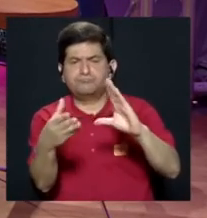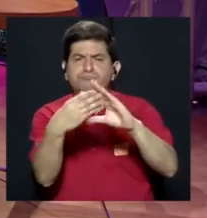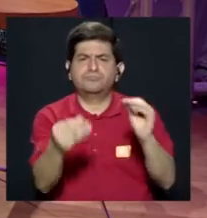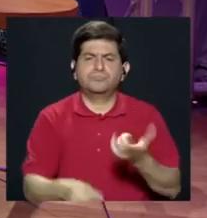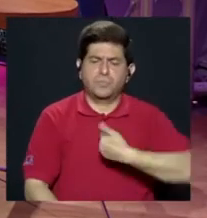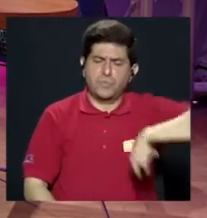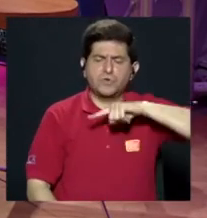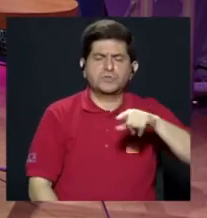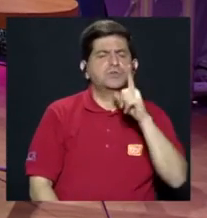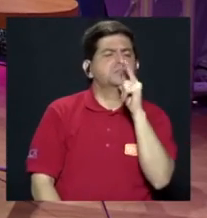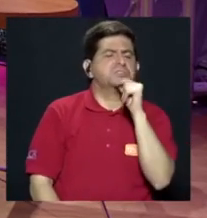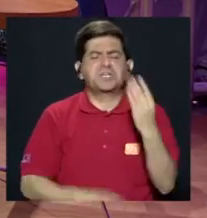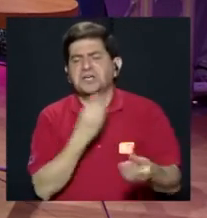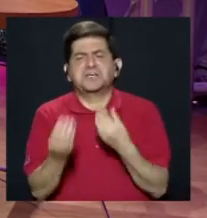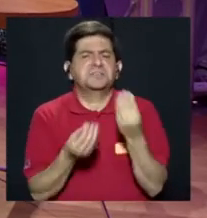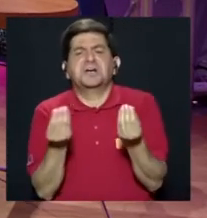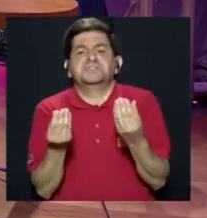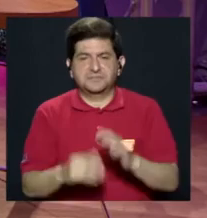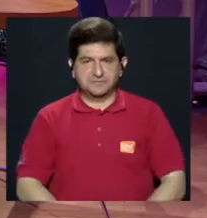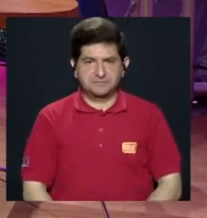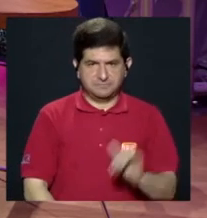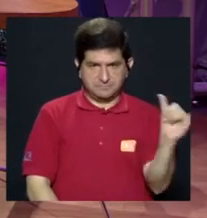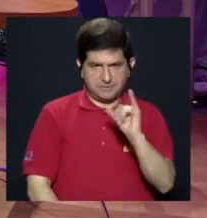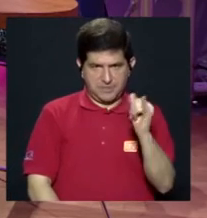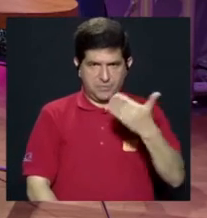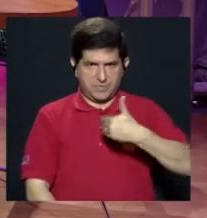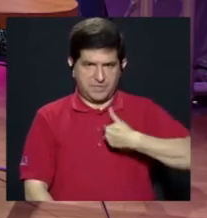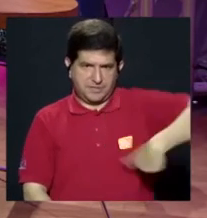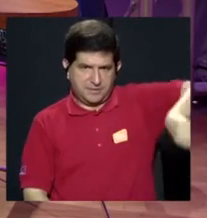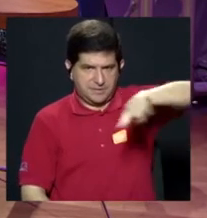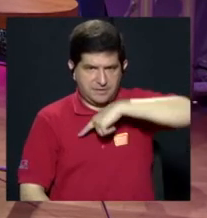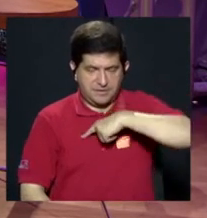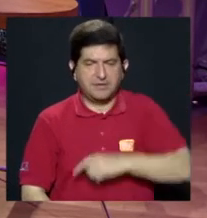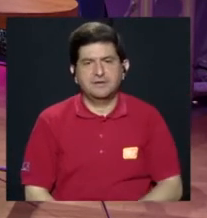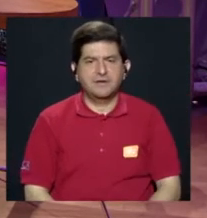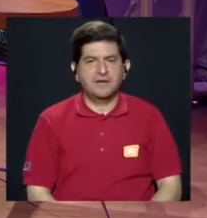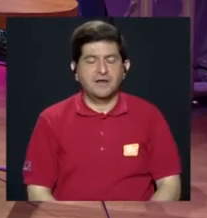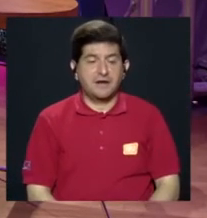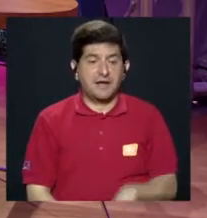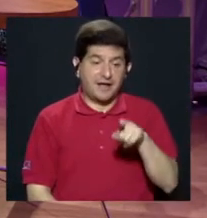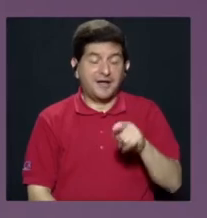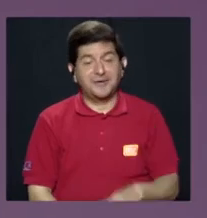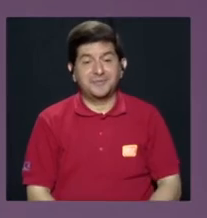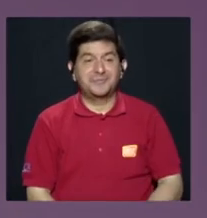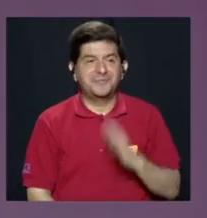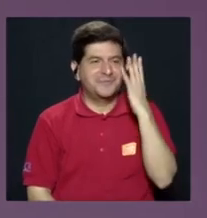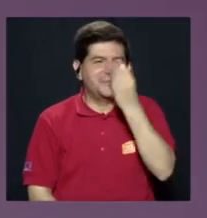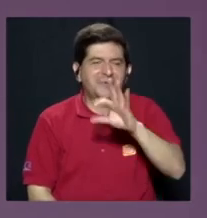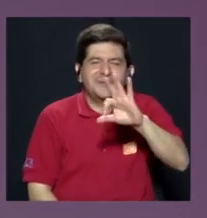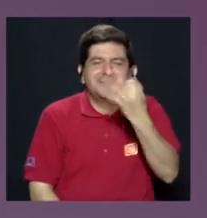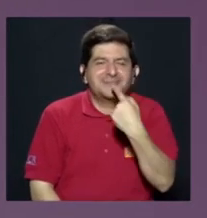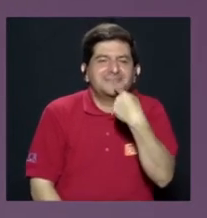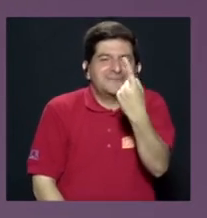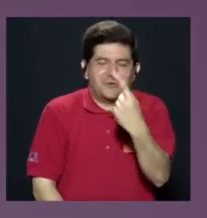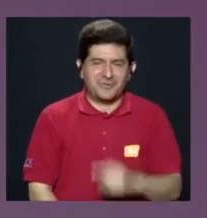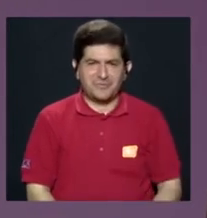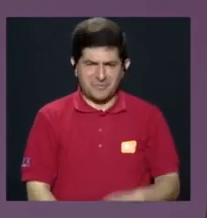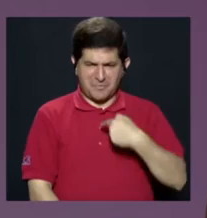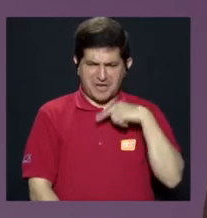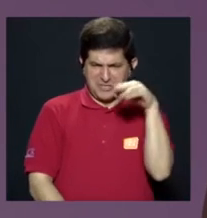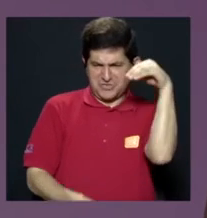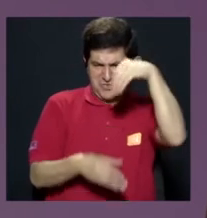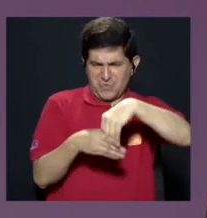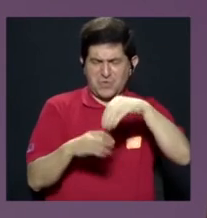cómo somos, ¿verdad? Y qué hacemos. Igual siempre tenemos la bonita maña, se puede decir, de decir por qué estoy en